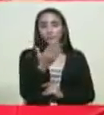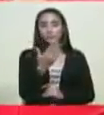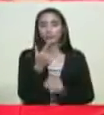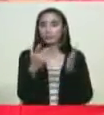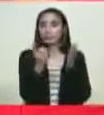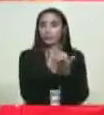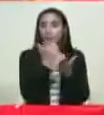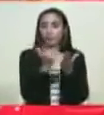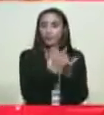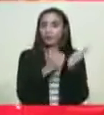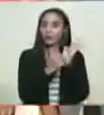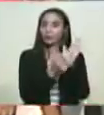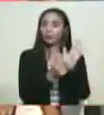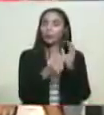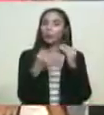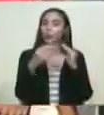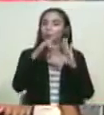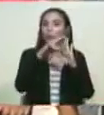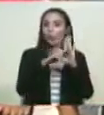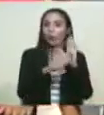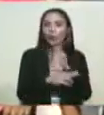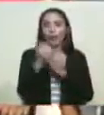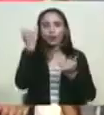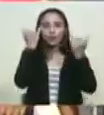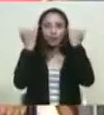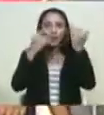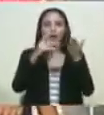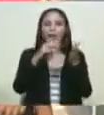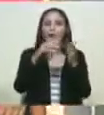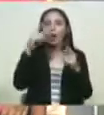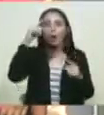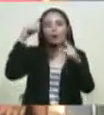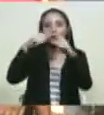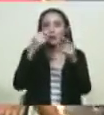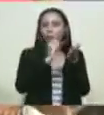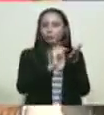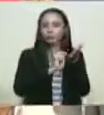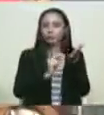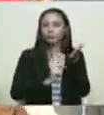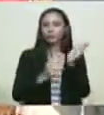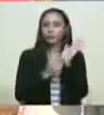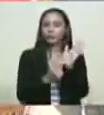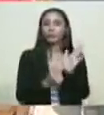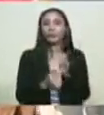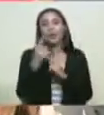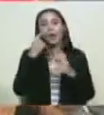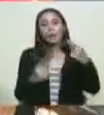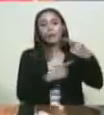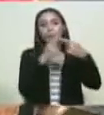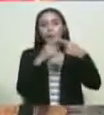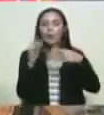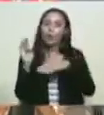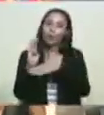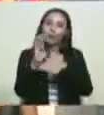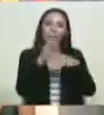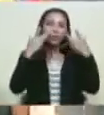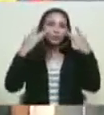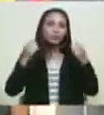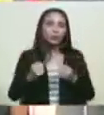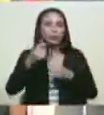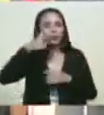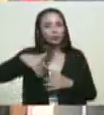vamos. En primer lugar, tenemos que consolidar la protección y seguridad social del pueblo.